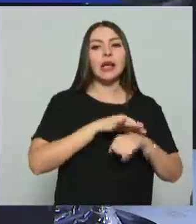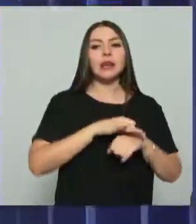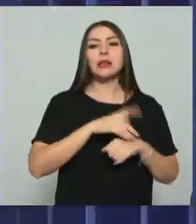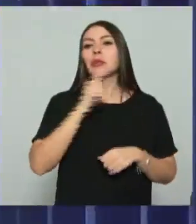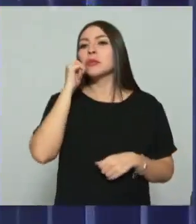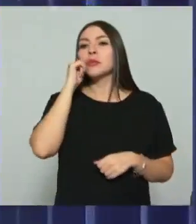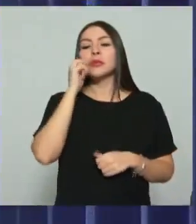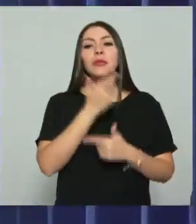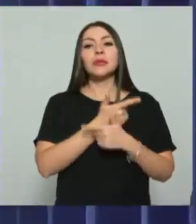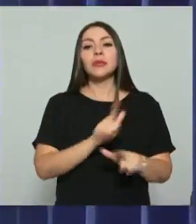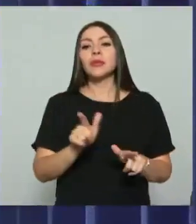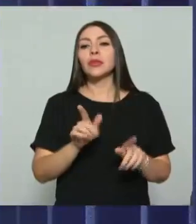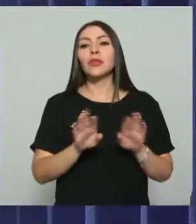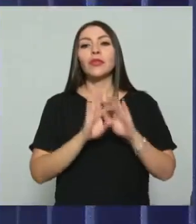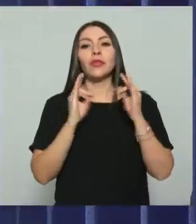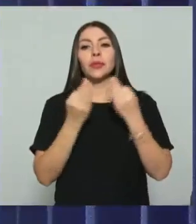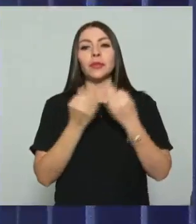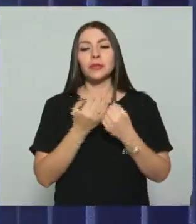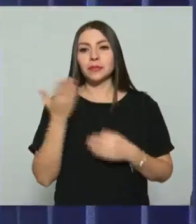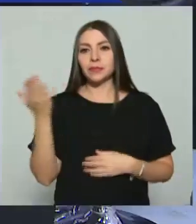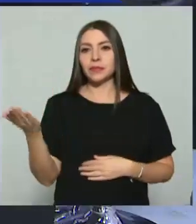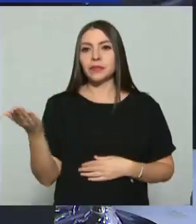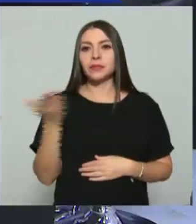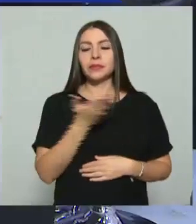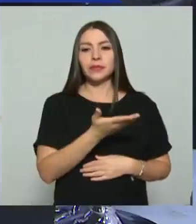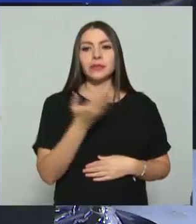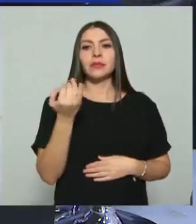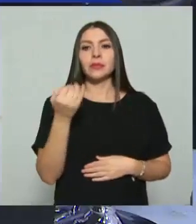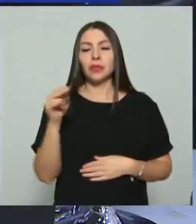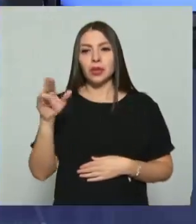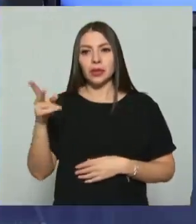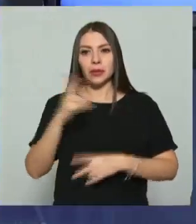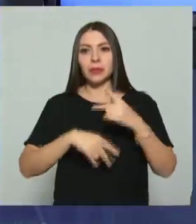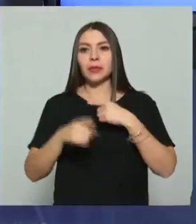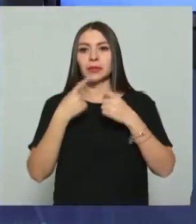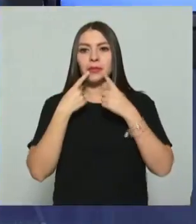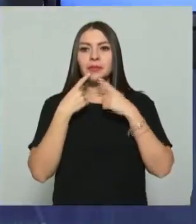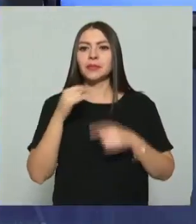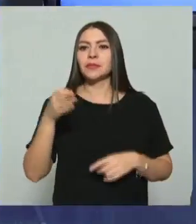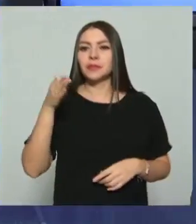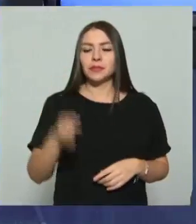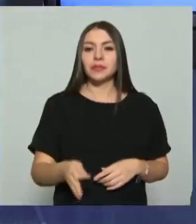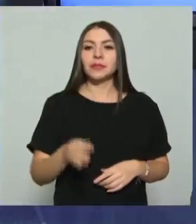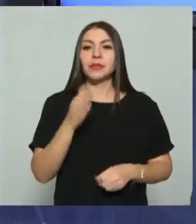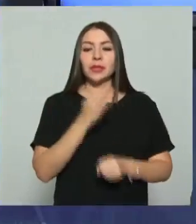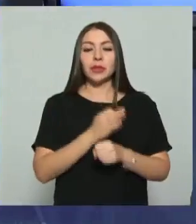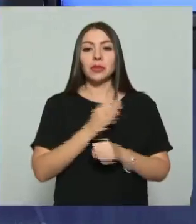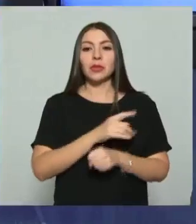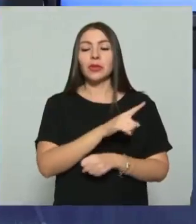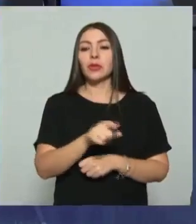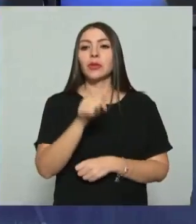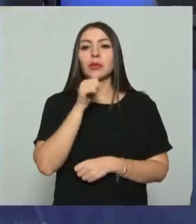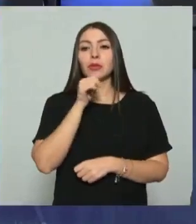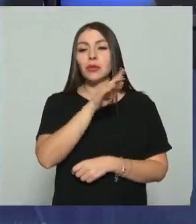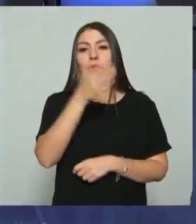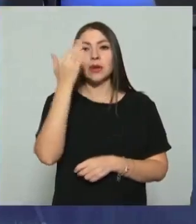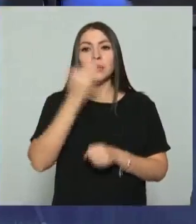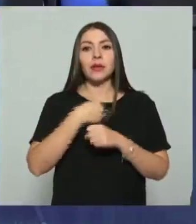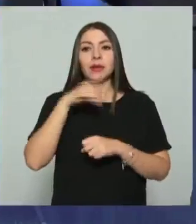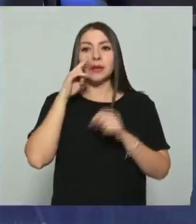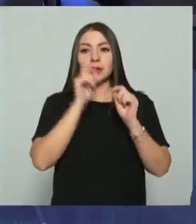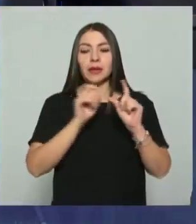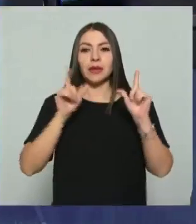cómo sea y bajo las circunstancias que sea. Claro. Mónica Rodríguez, ¿también vienes al debate? Por supuesto, Mariana, y fíjense, ahorita no sé ustedes, pero yo viendo estas